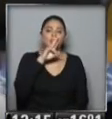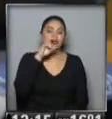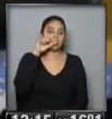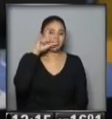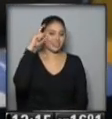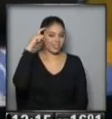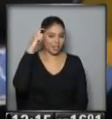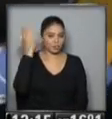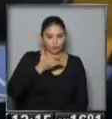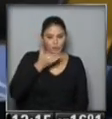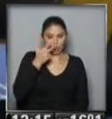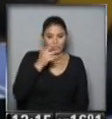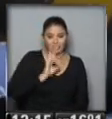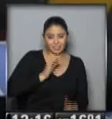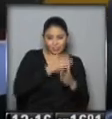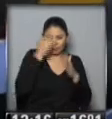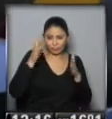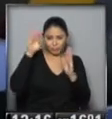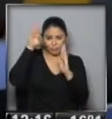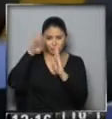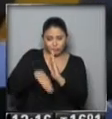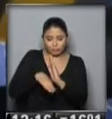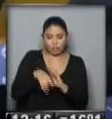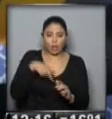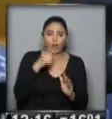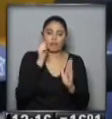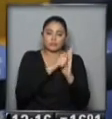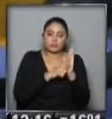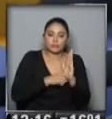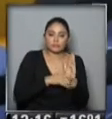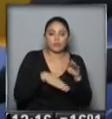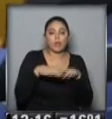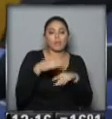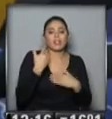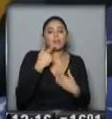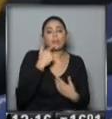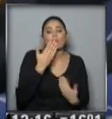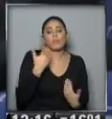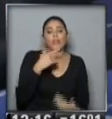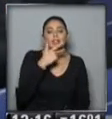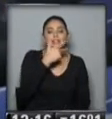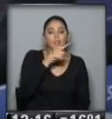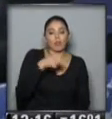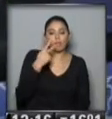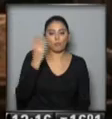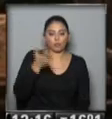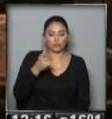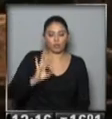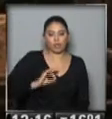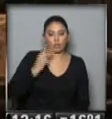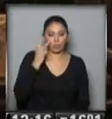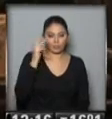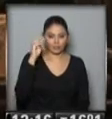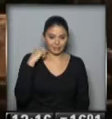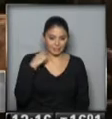3 años. Los cálculos más optimistas hablan de una nueva merma del 3,2% en 2013.